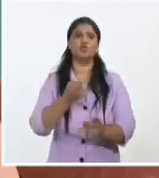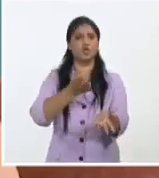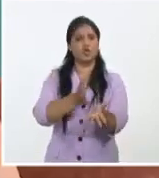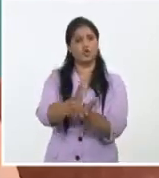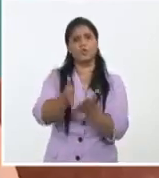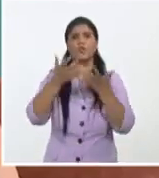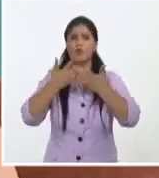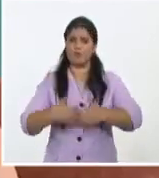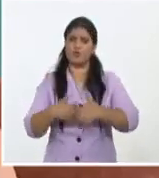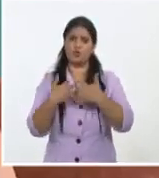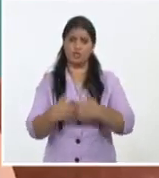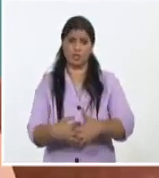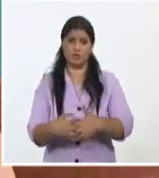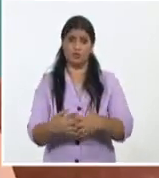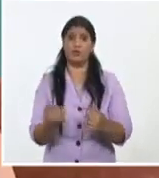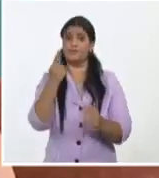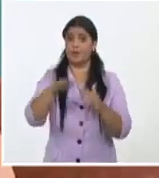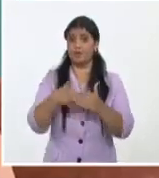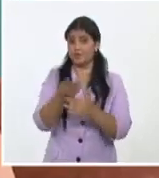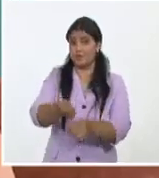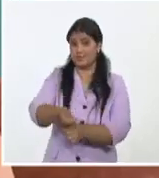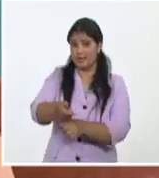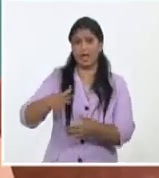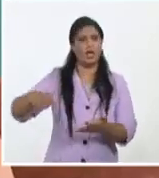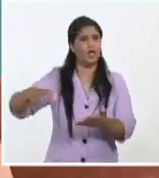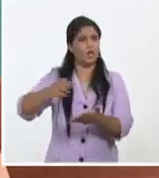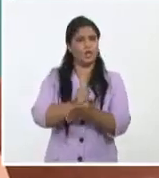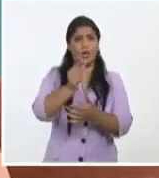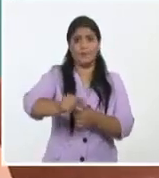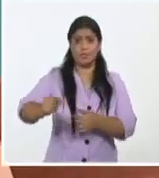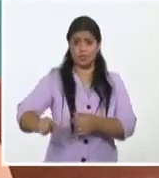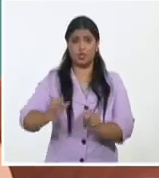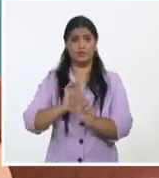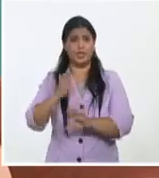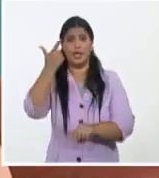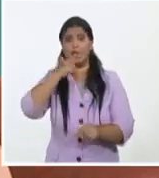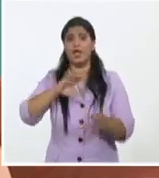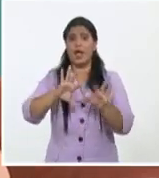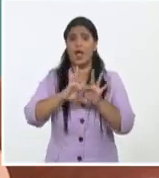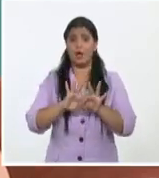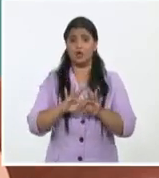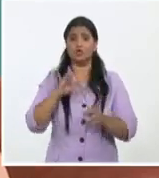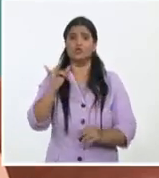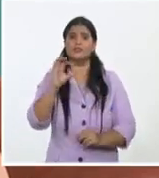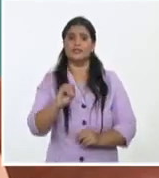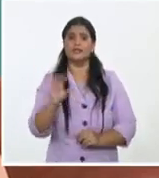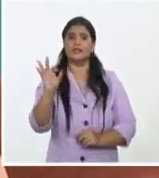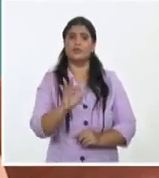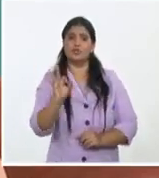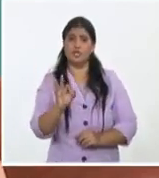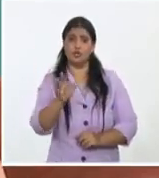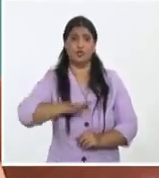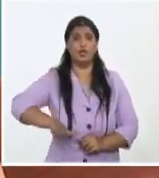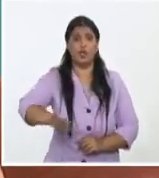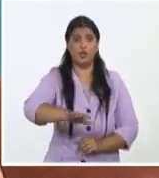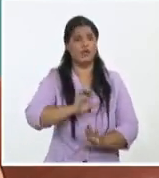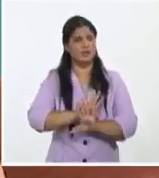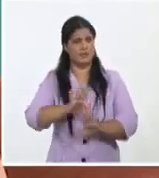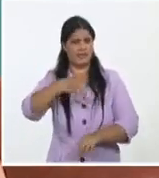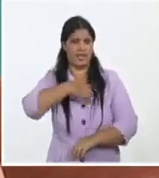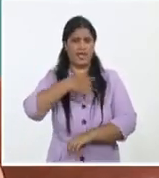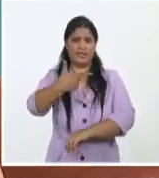la meta planteada ya por nuestro gobierno de tener en agosto al 70% de nuestra población inmunizada y